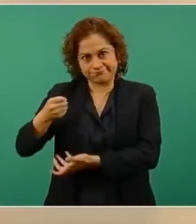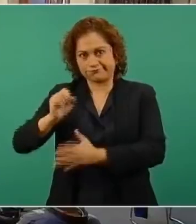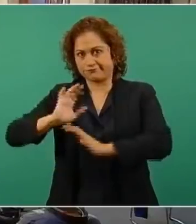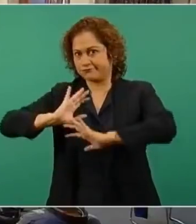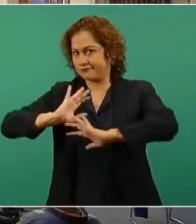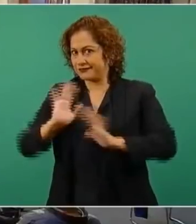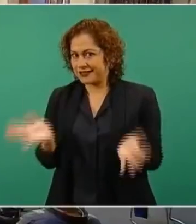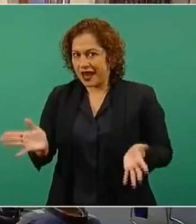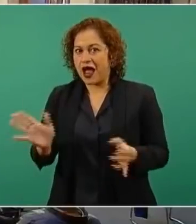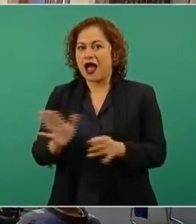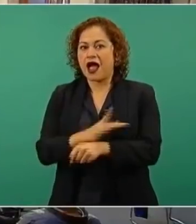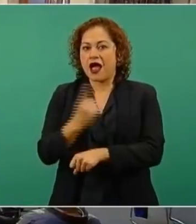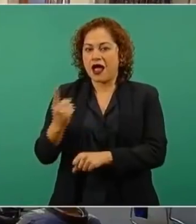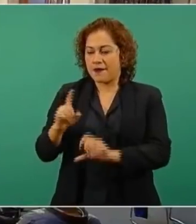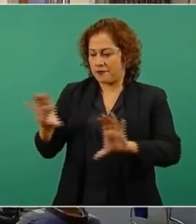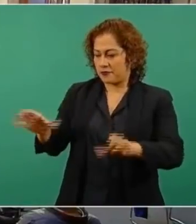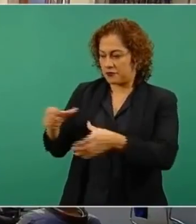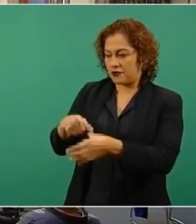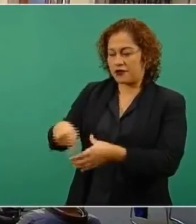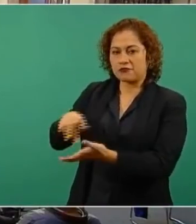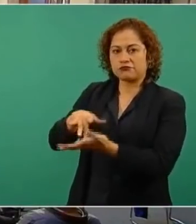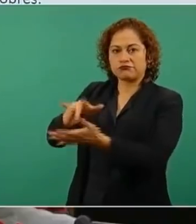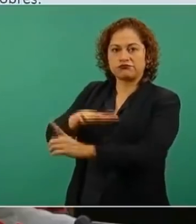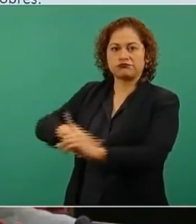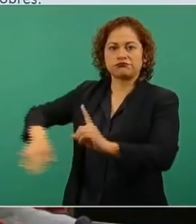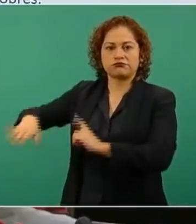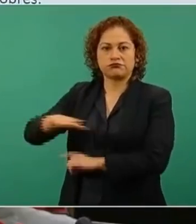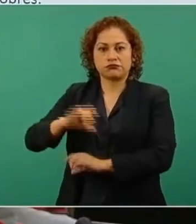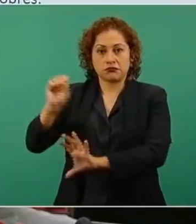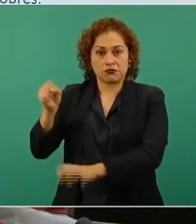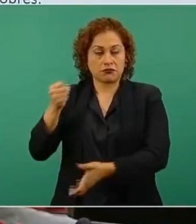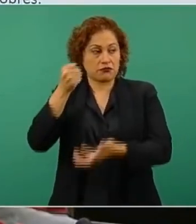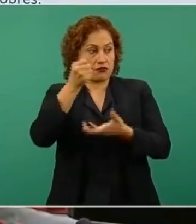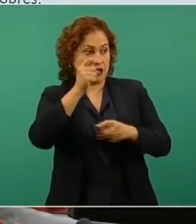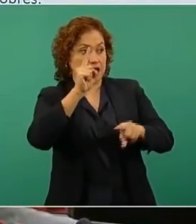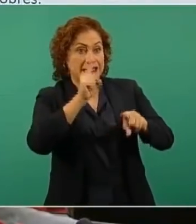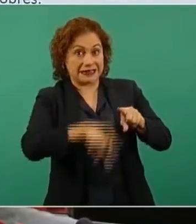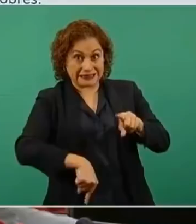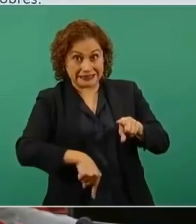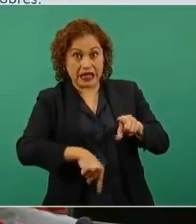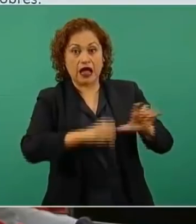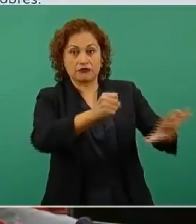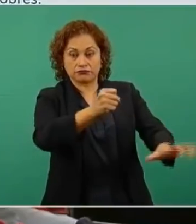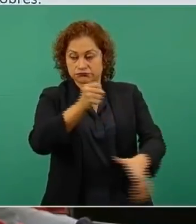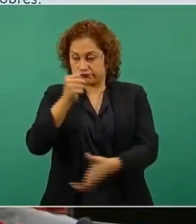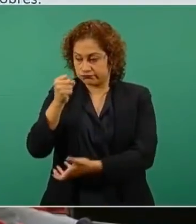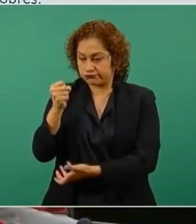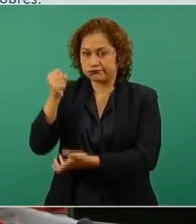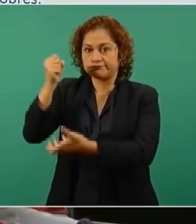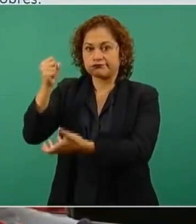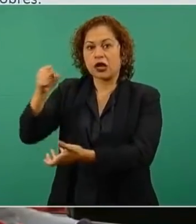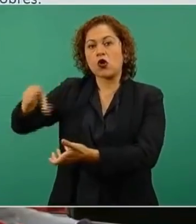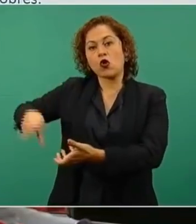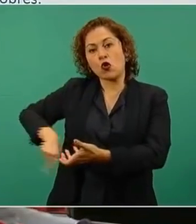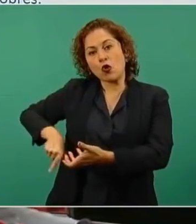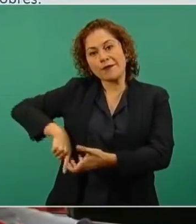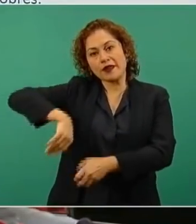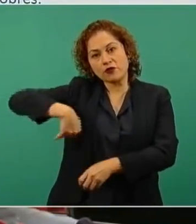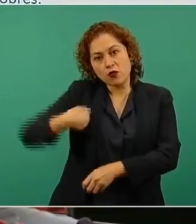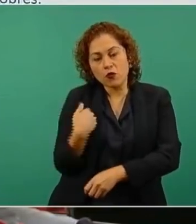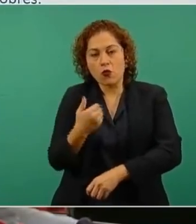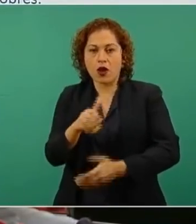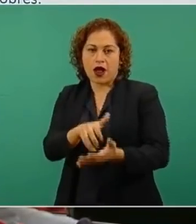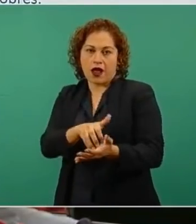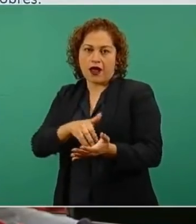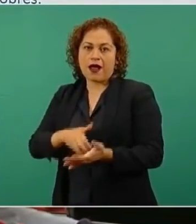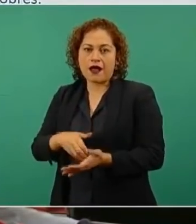demás. Esos subsidios, o eliminarlos, pues implica recuperar recursos a la hacienda pública, implica que se va a fortalecer a la